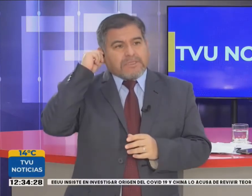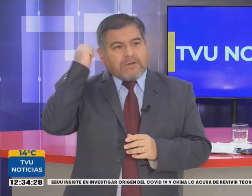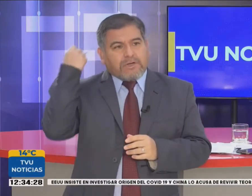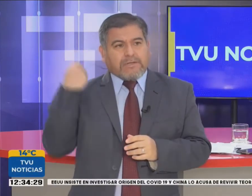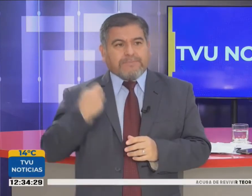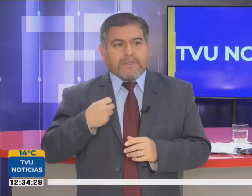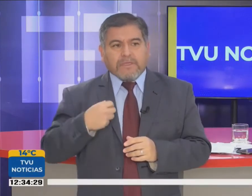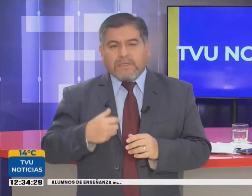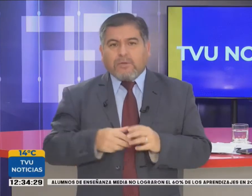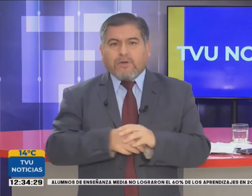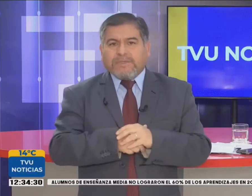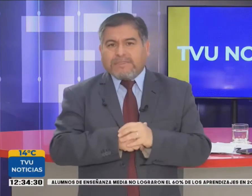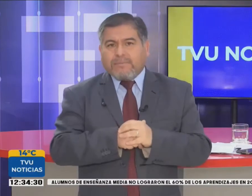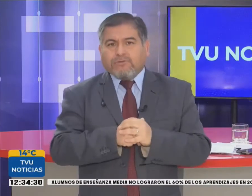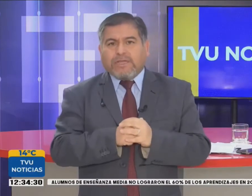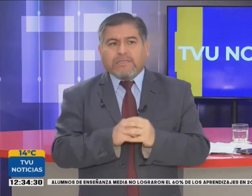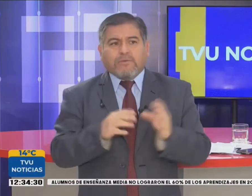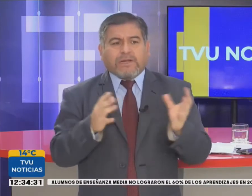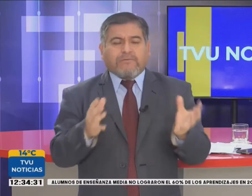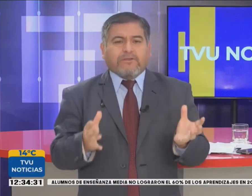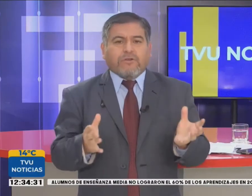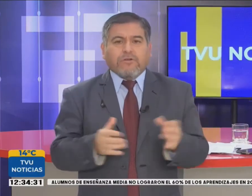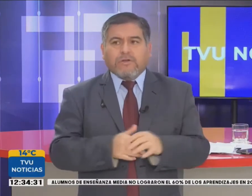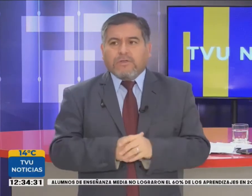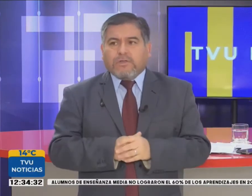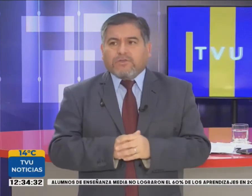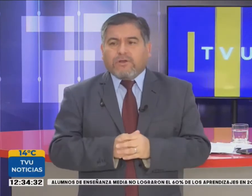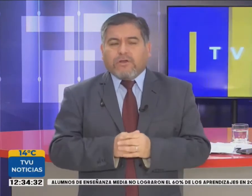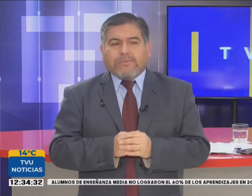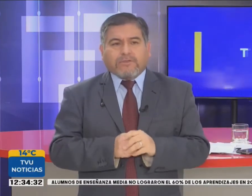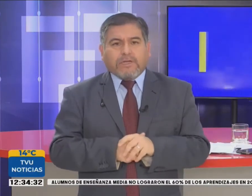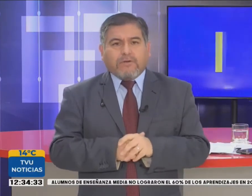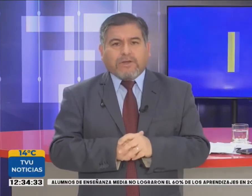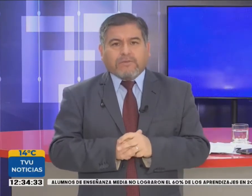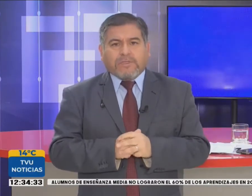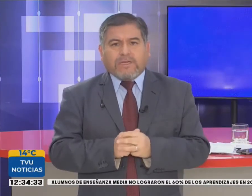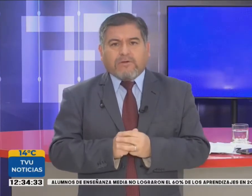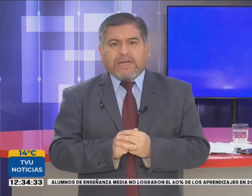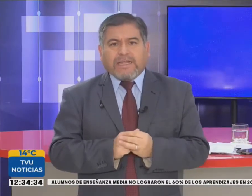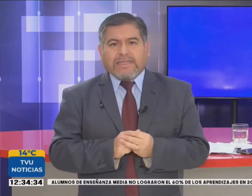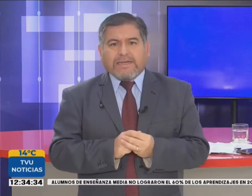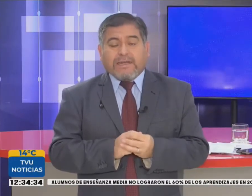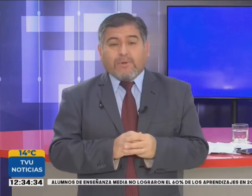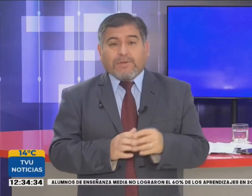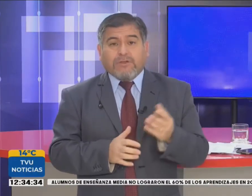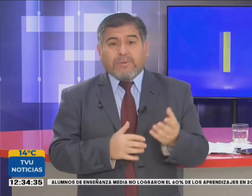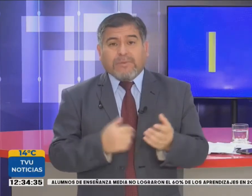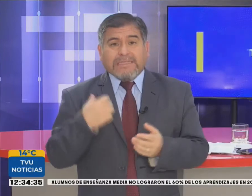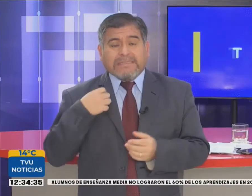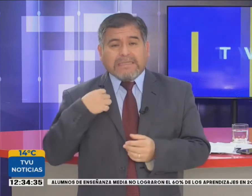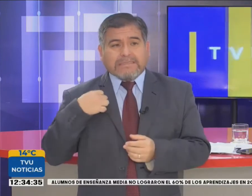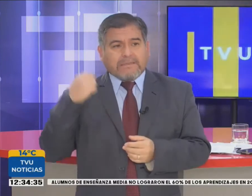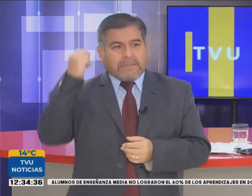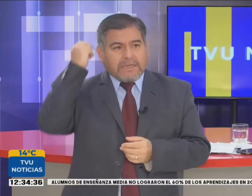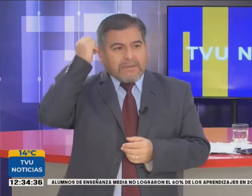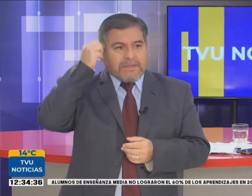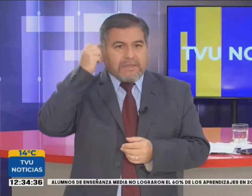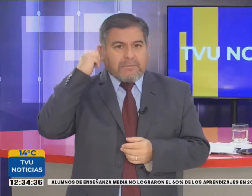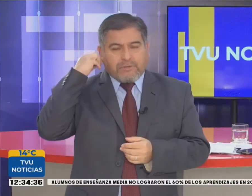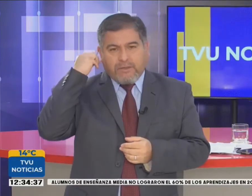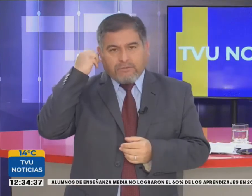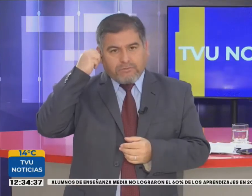de cómo comenzamos esta jornada y cómo comenzamos haciendo una reflexión sobre lo que pasó en el Congreso durante la jornada de ayer. La aprobación en primera instancia de la